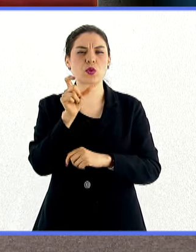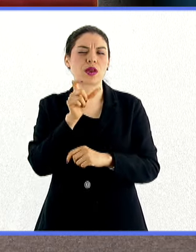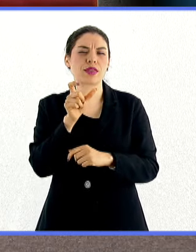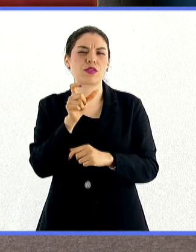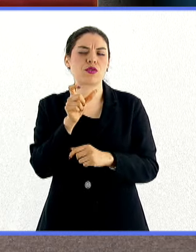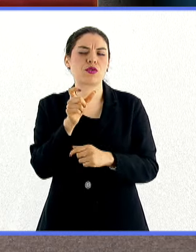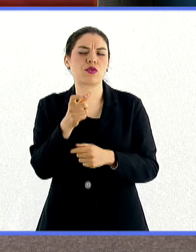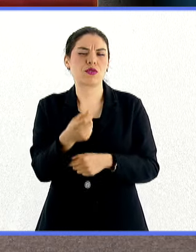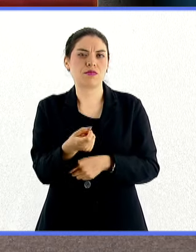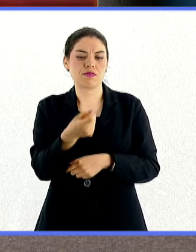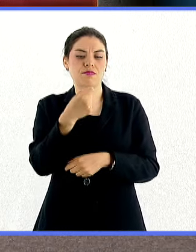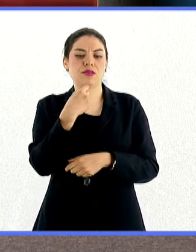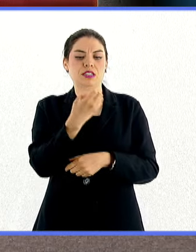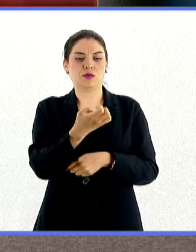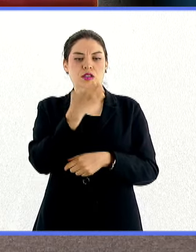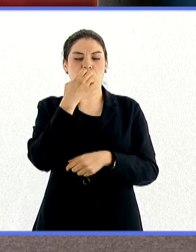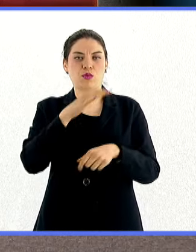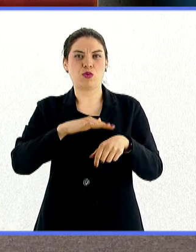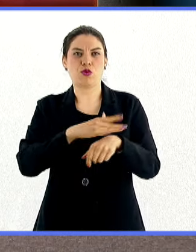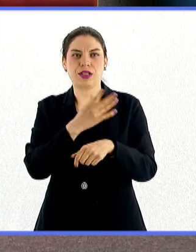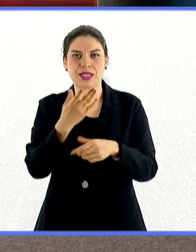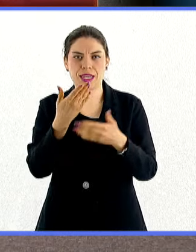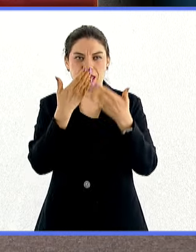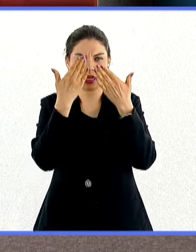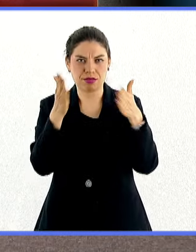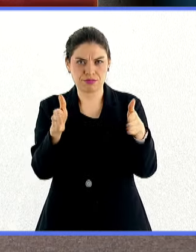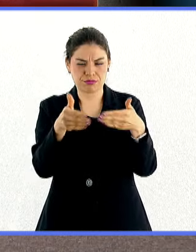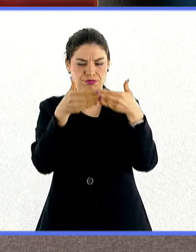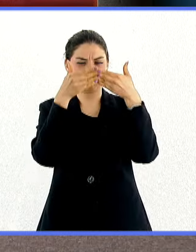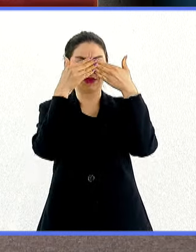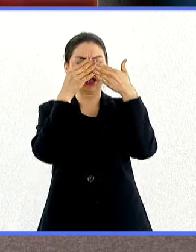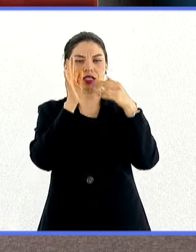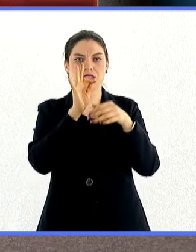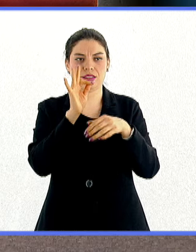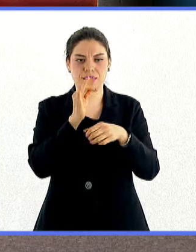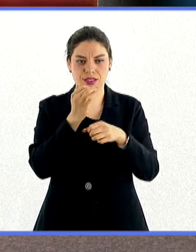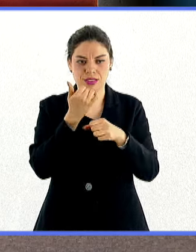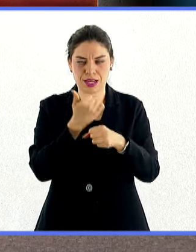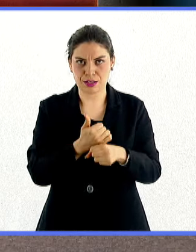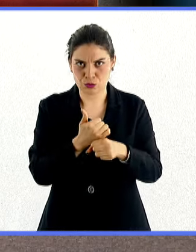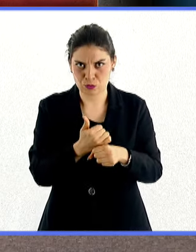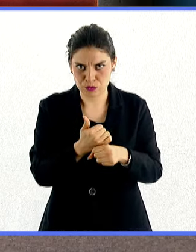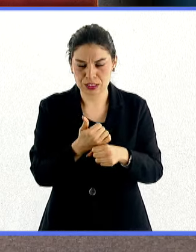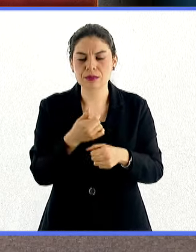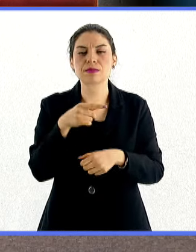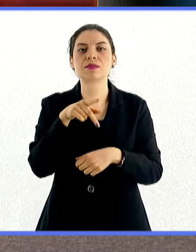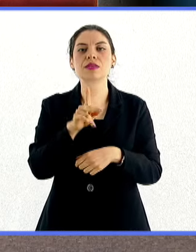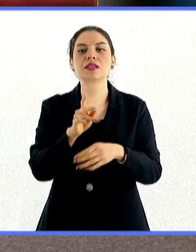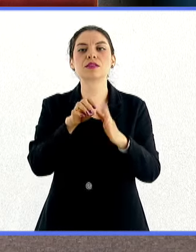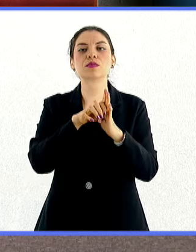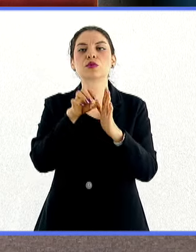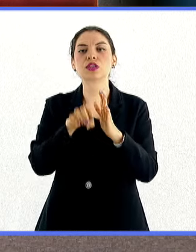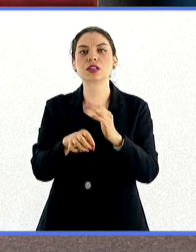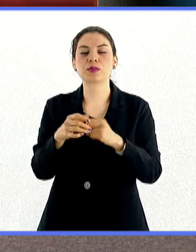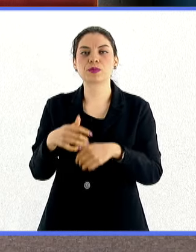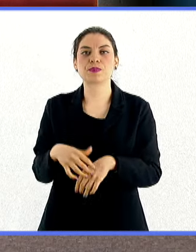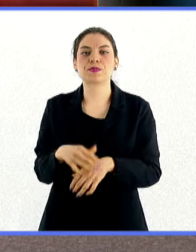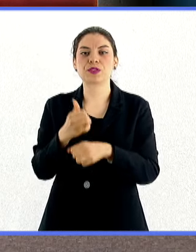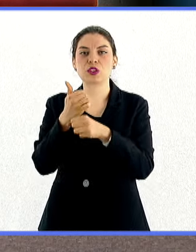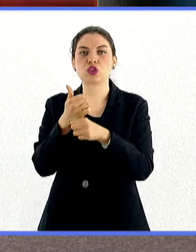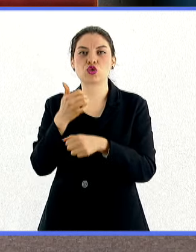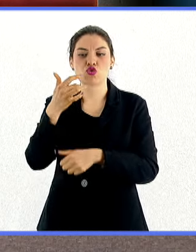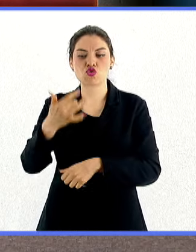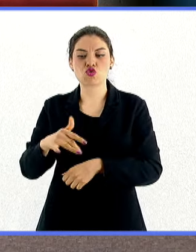mismos porque no queremos confrontar una realidad que nos puede doler, sino en un sentido de superar, por ejemplo, el dolor en el